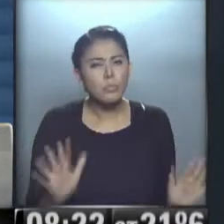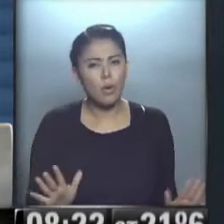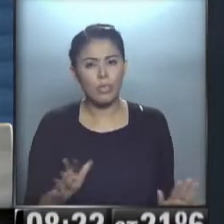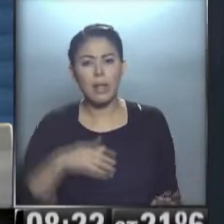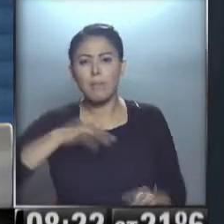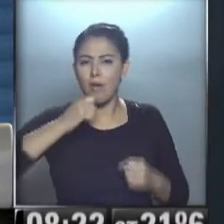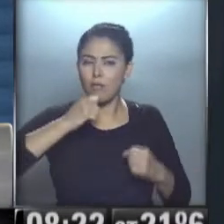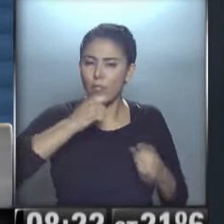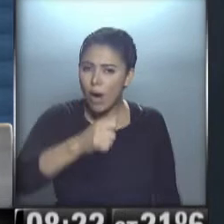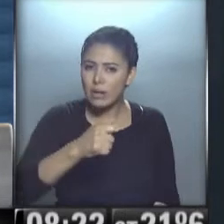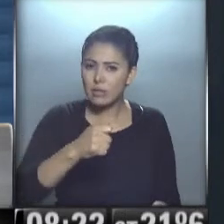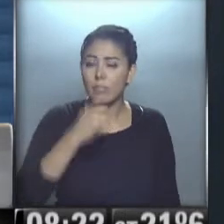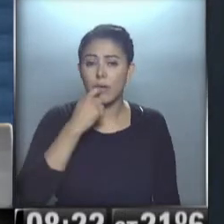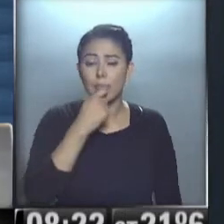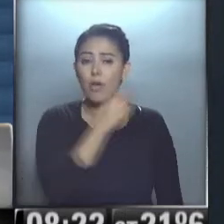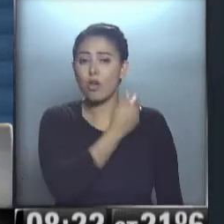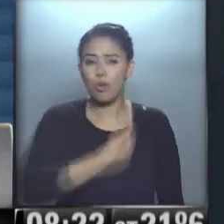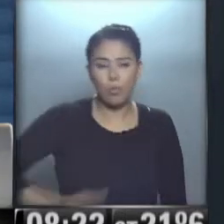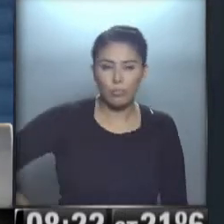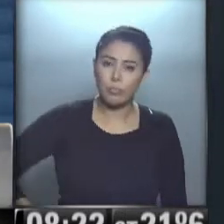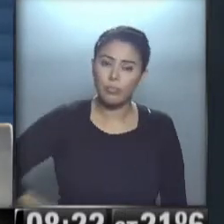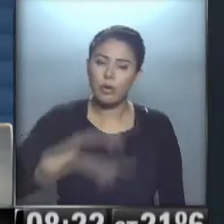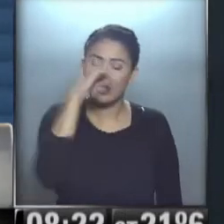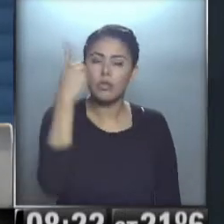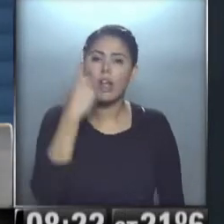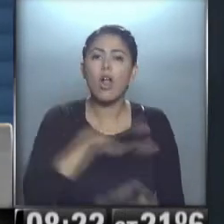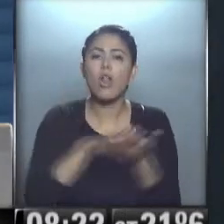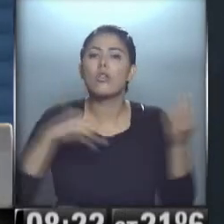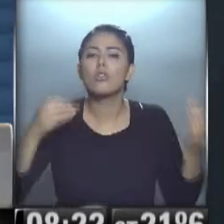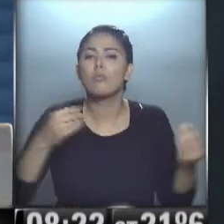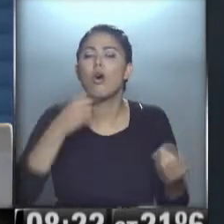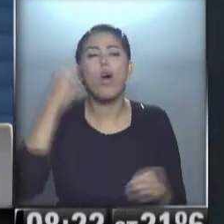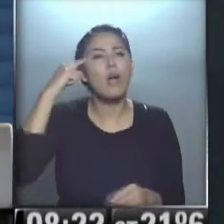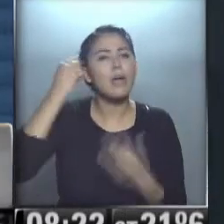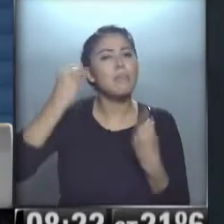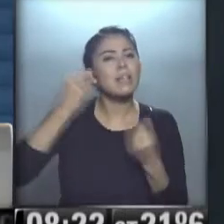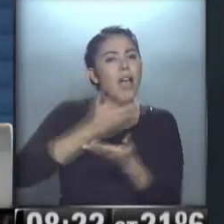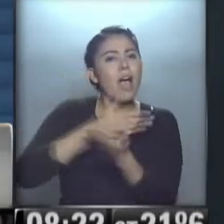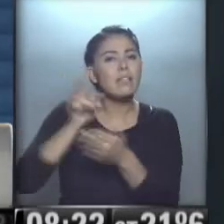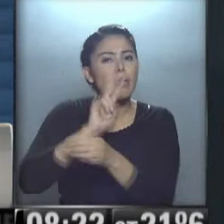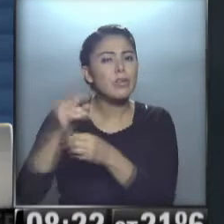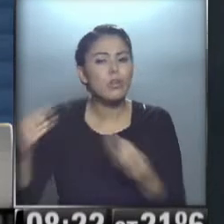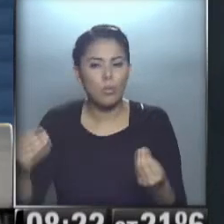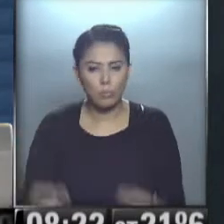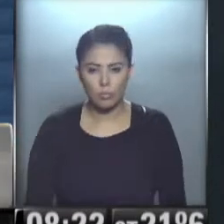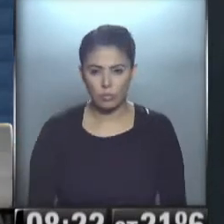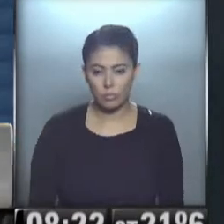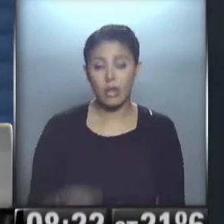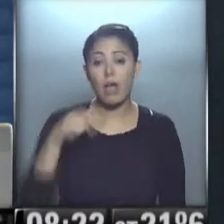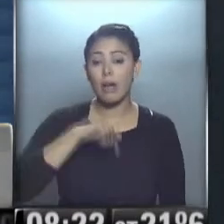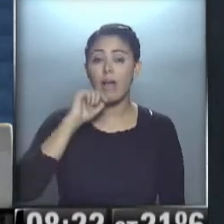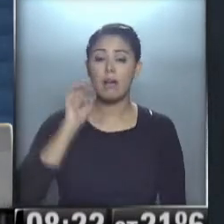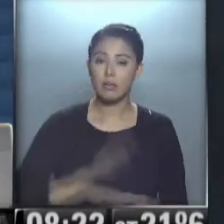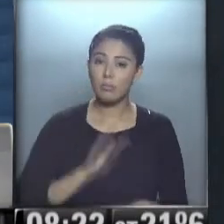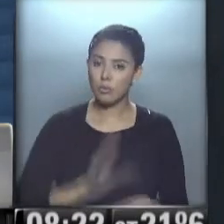más intensidad? En este caso, ¿el gobierno qué puede hacer o qué tiene previsto hacer al respecto? Bueno, aquí queda una responsabilidad también